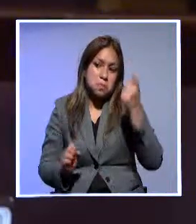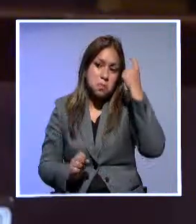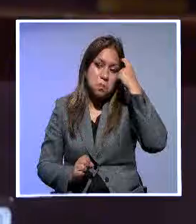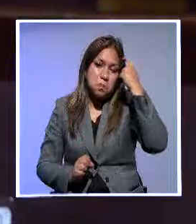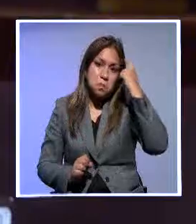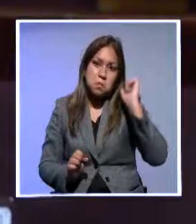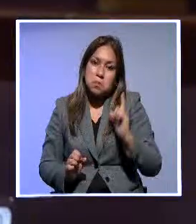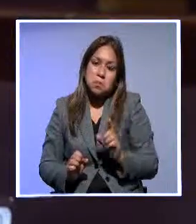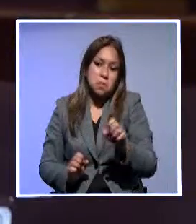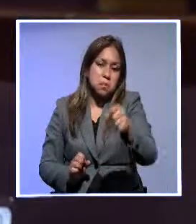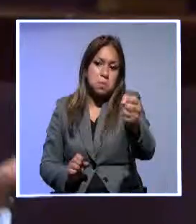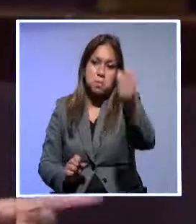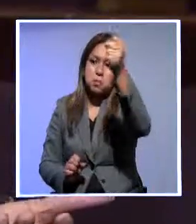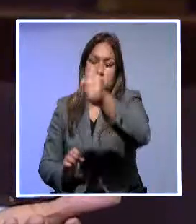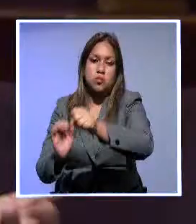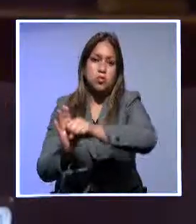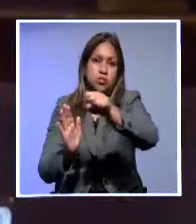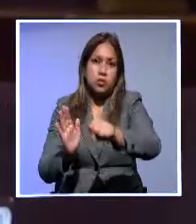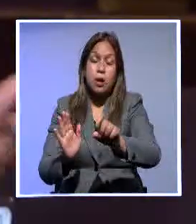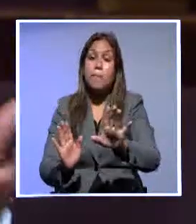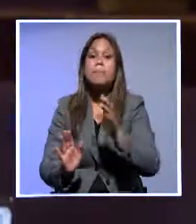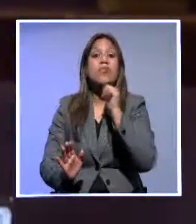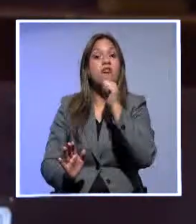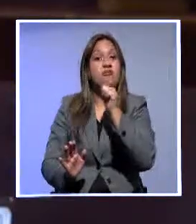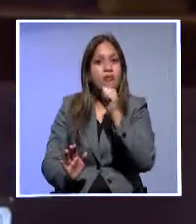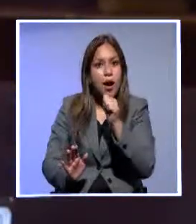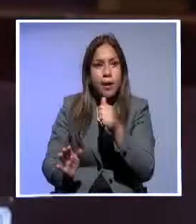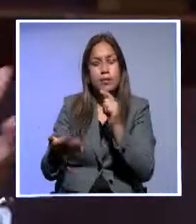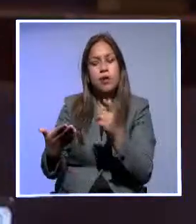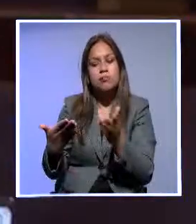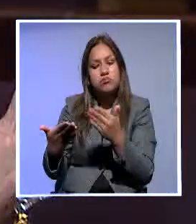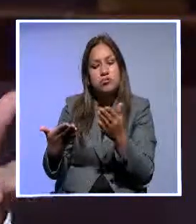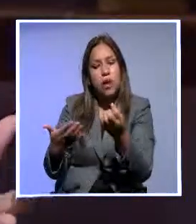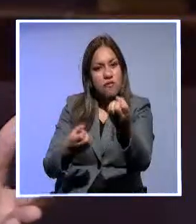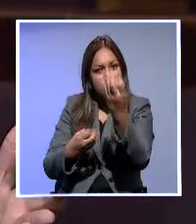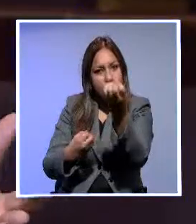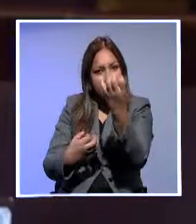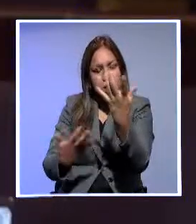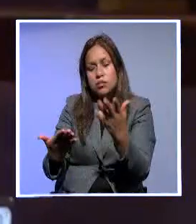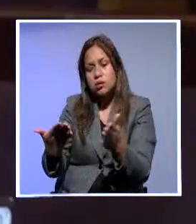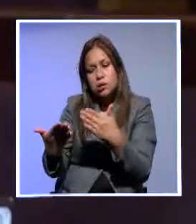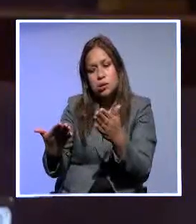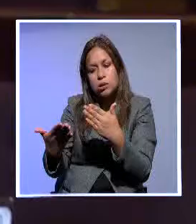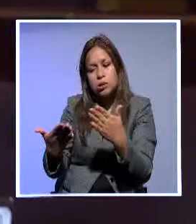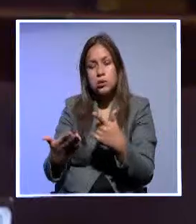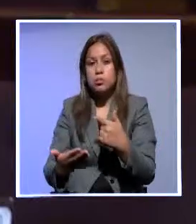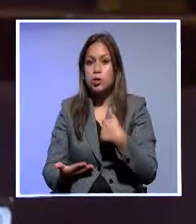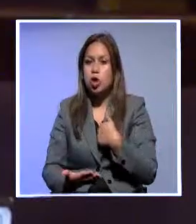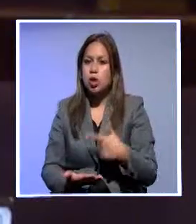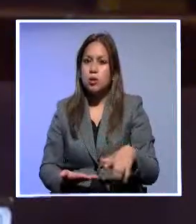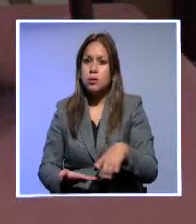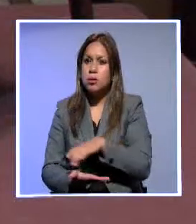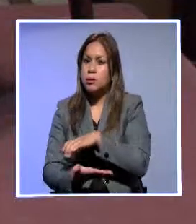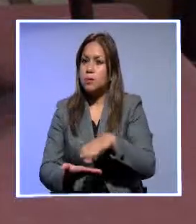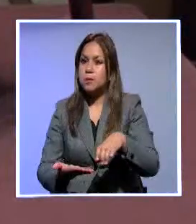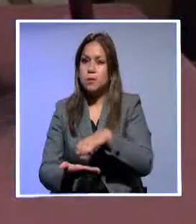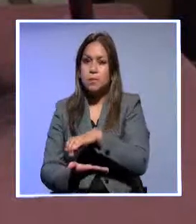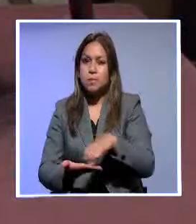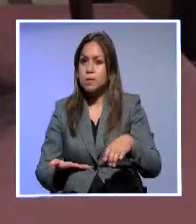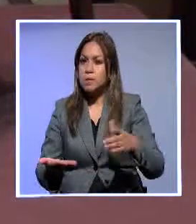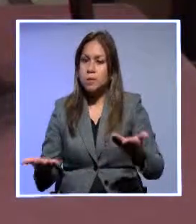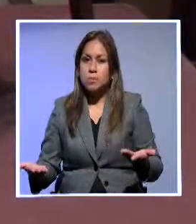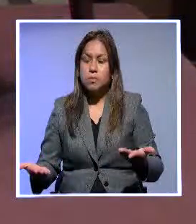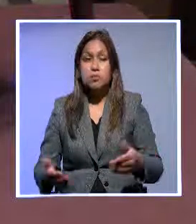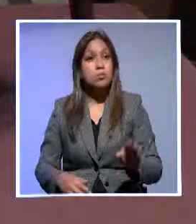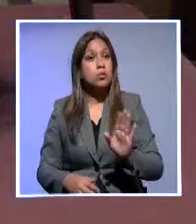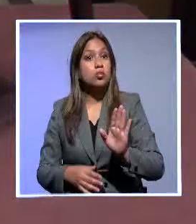hasta no tener mayor información y hasta despejar las dudas que me genera todo este proceso que motiva precisamente este criterio